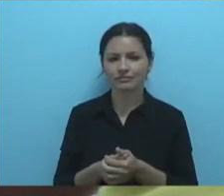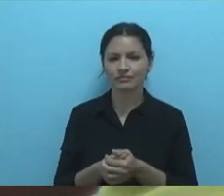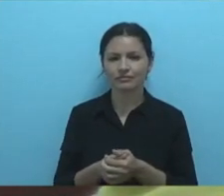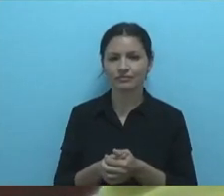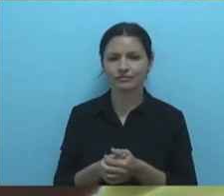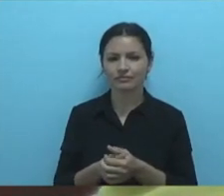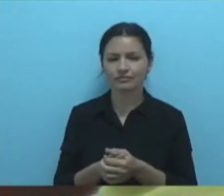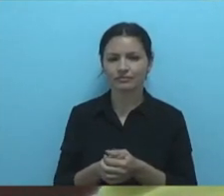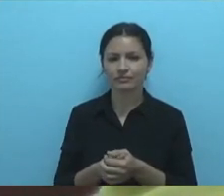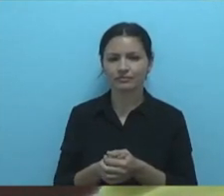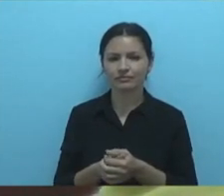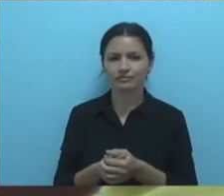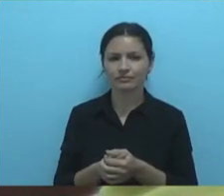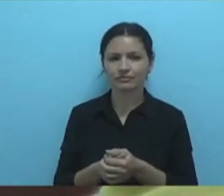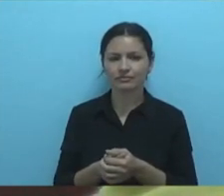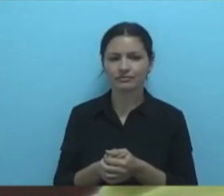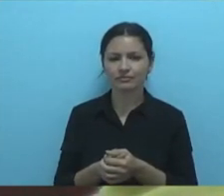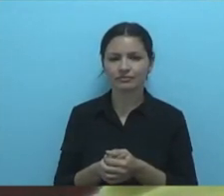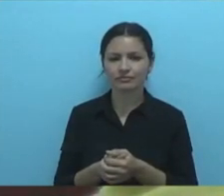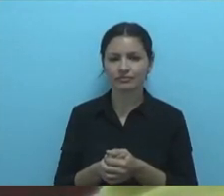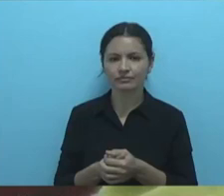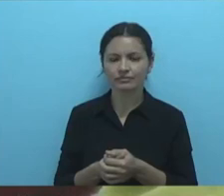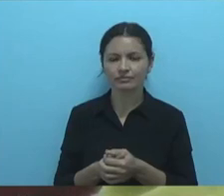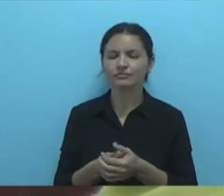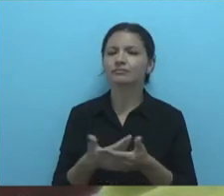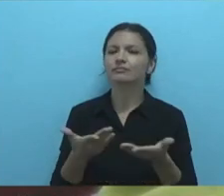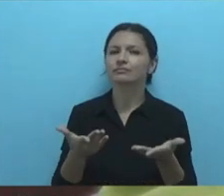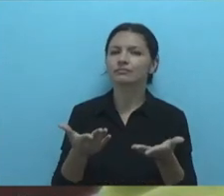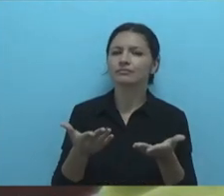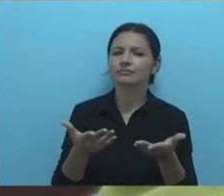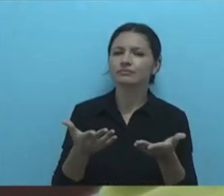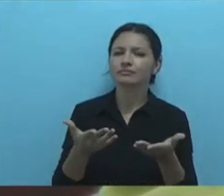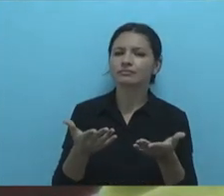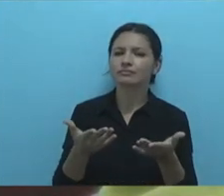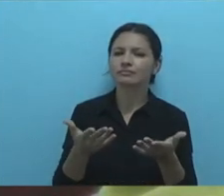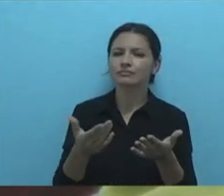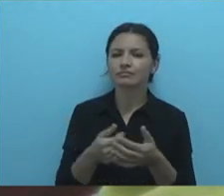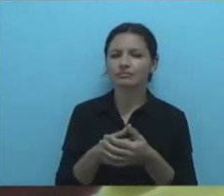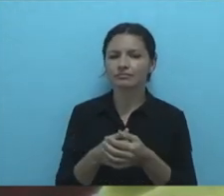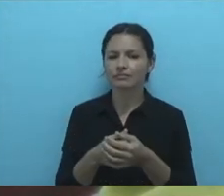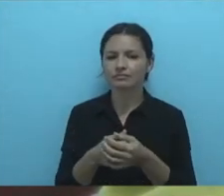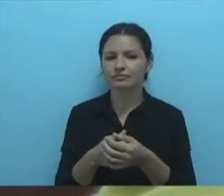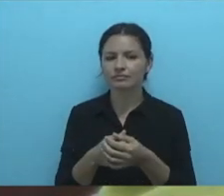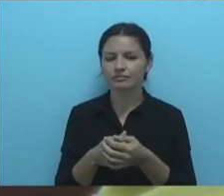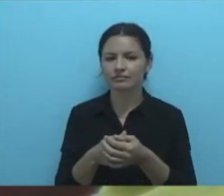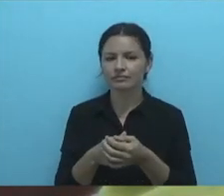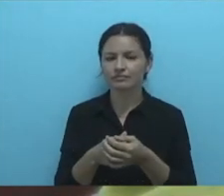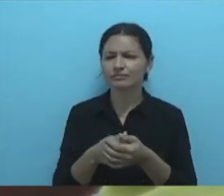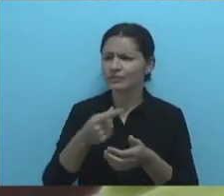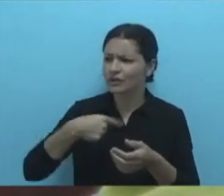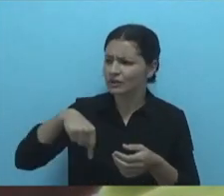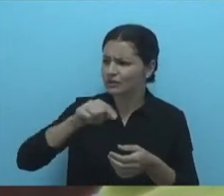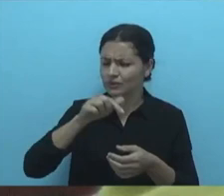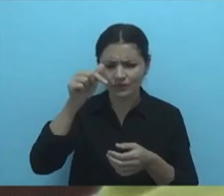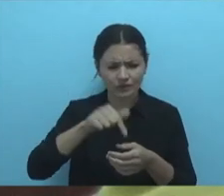político de que no se puede hacer absolutamente nada vamos ante una situación